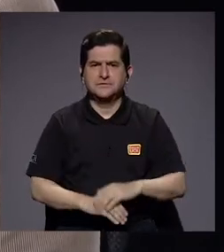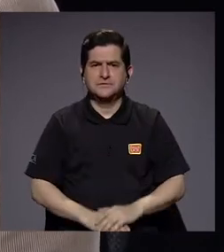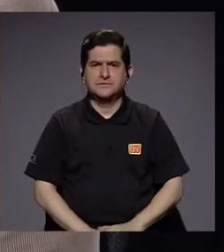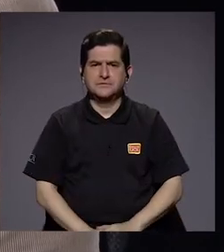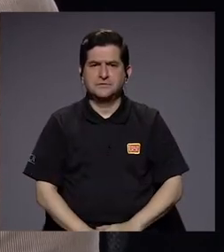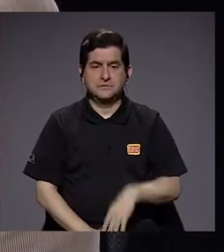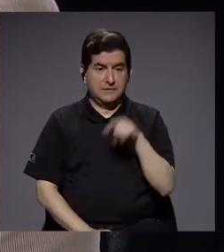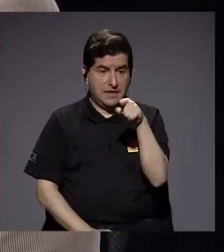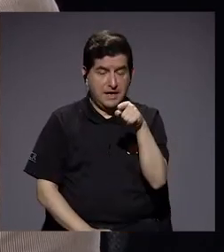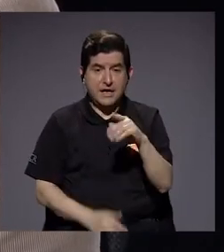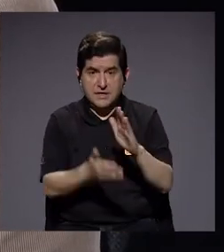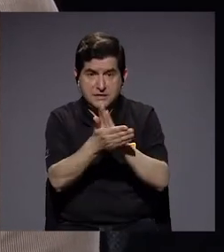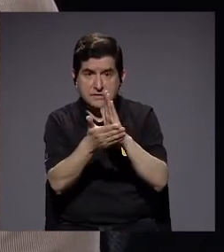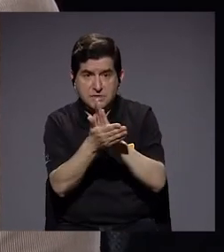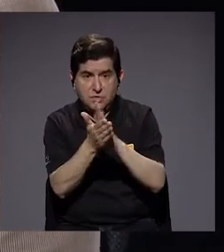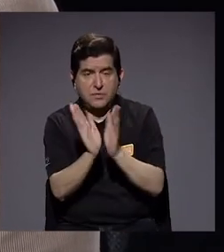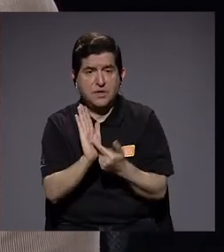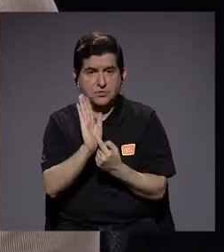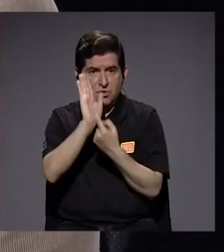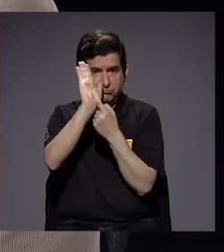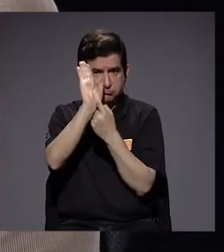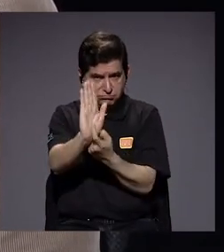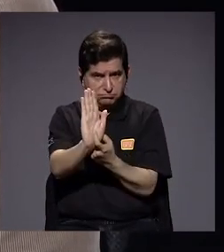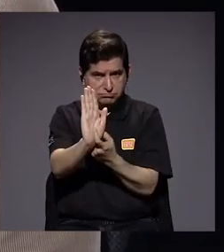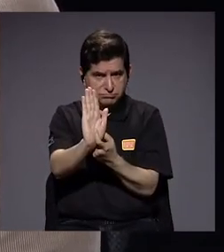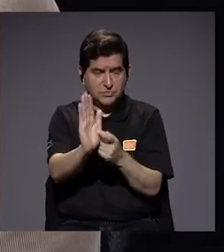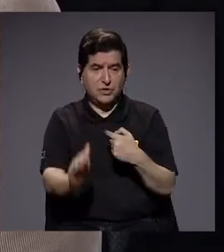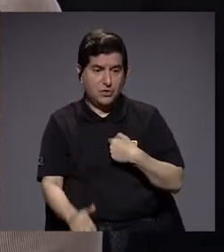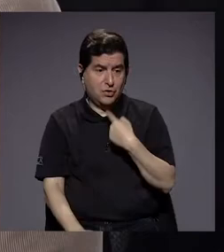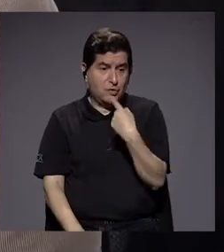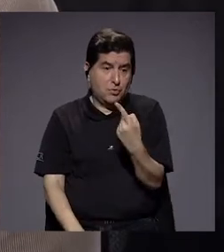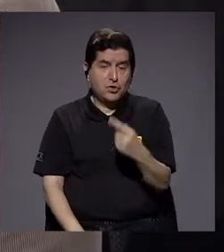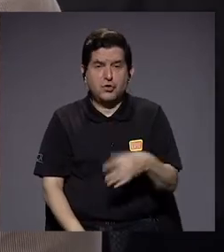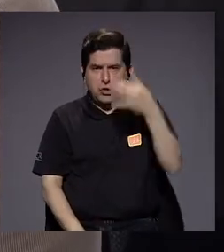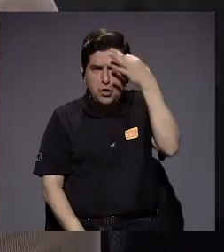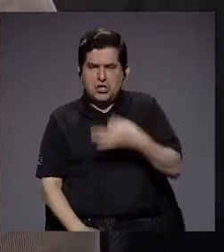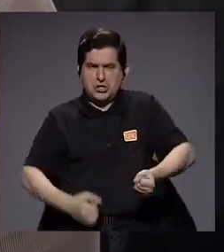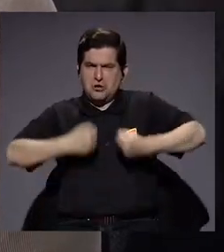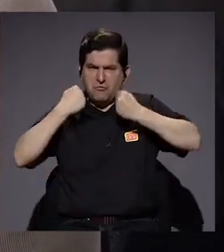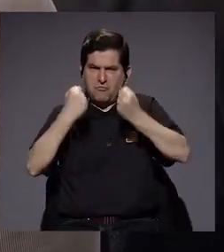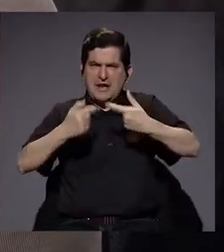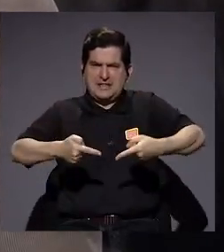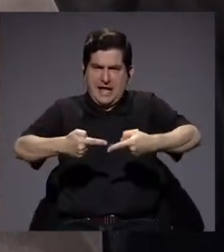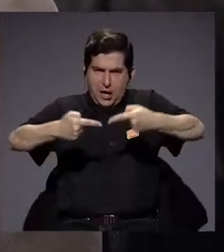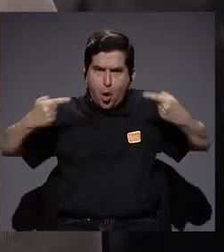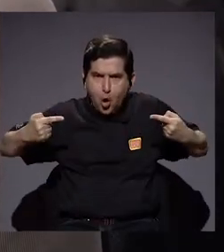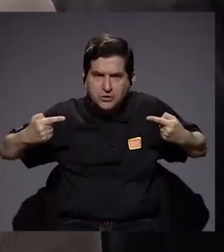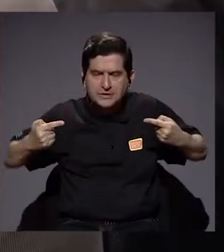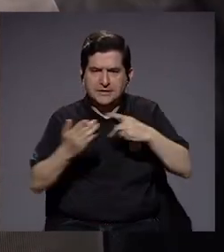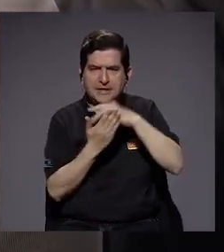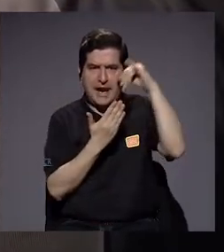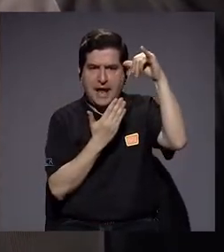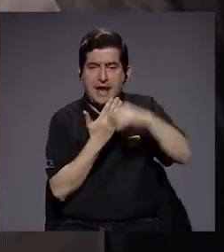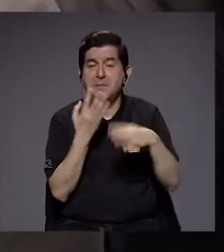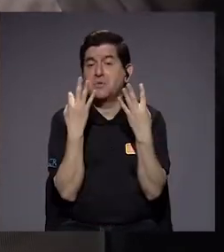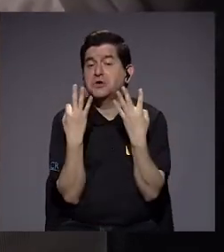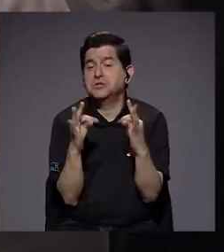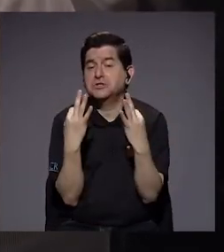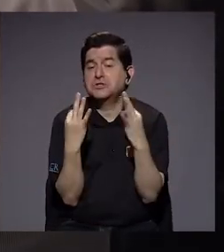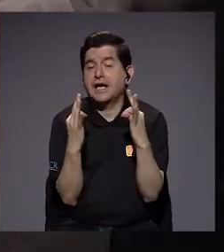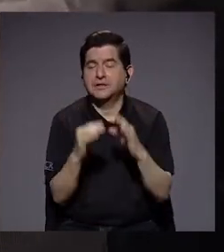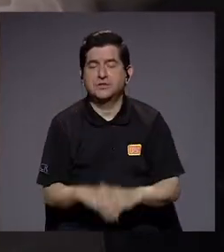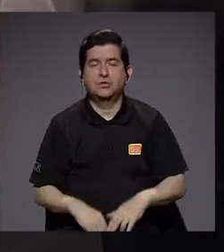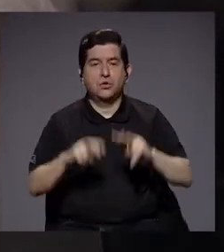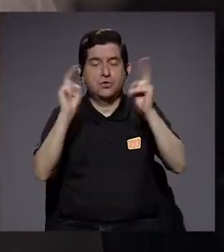digo, criterios muy fuertes en contra de lo que el proyecto pues pretendía, por temas de fondo, temas de constitucionalidad, incluso temas